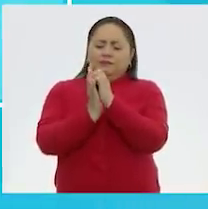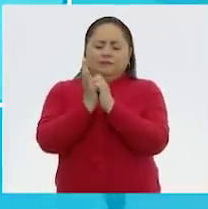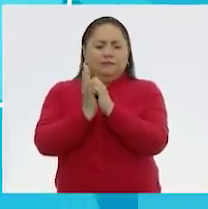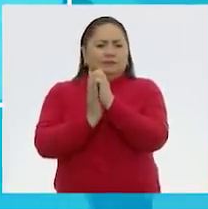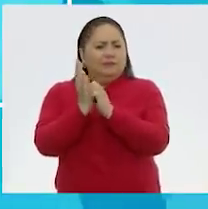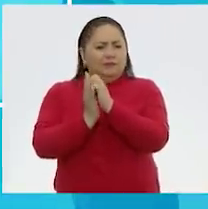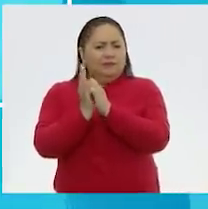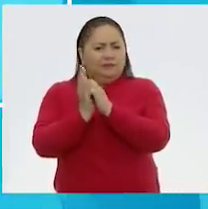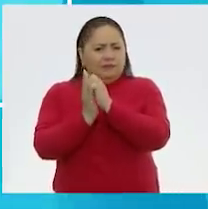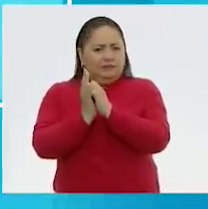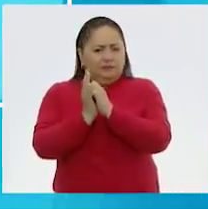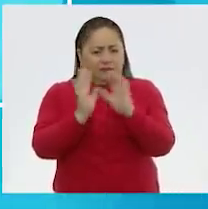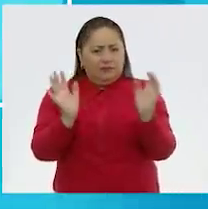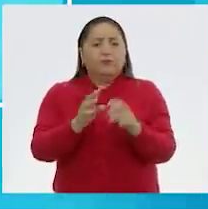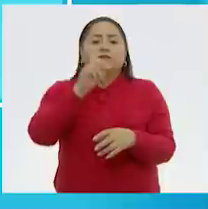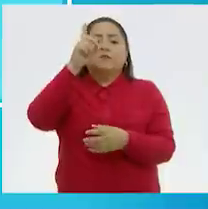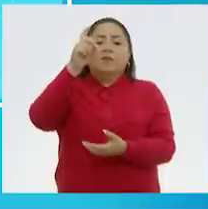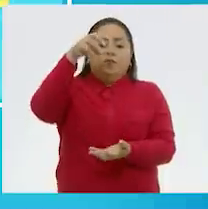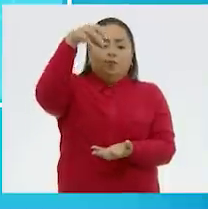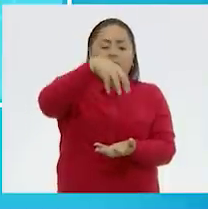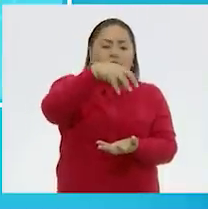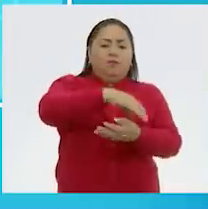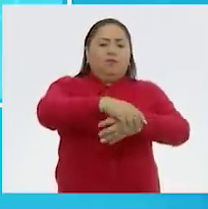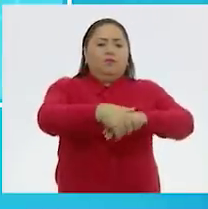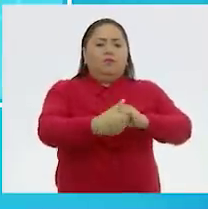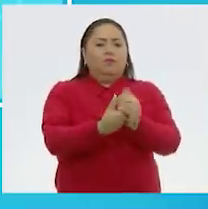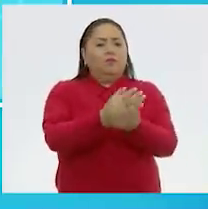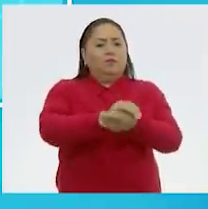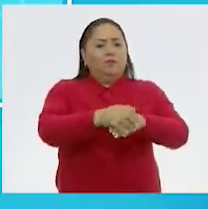uñas. Enjuaga tus manos con agua.